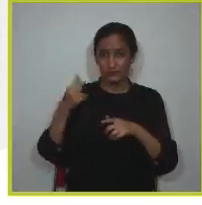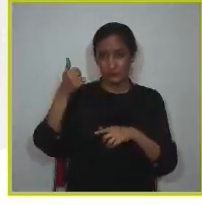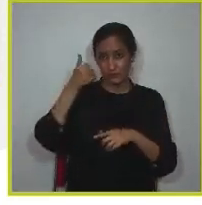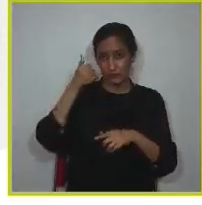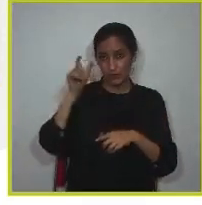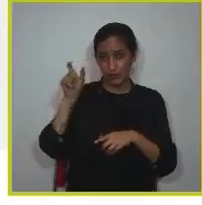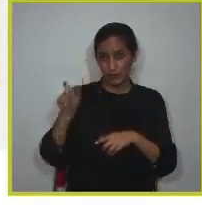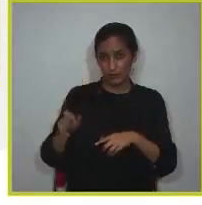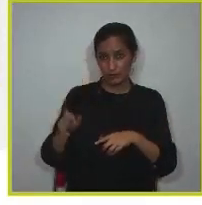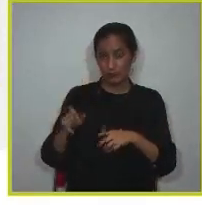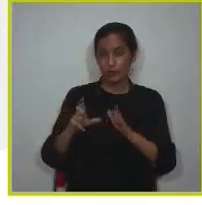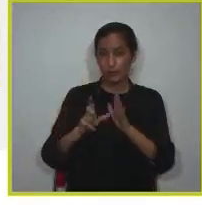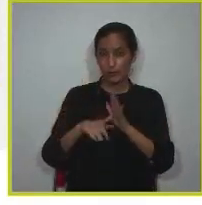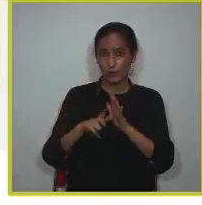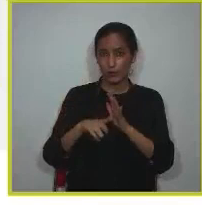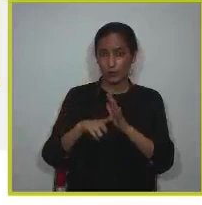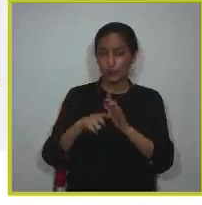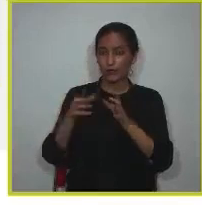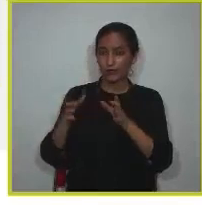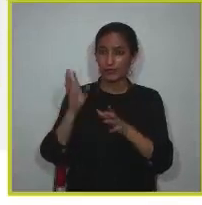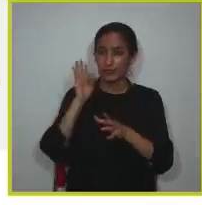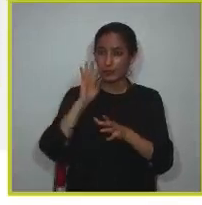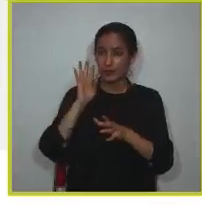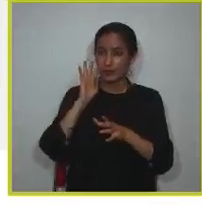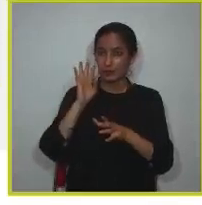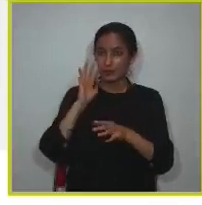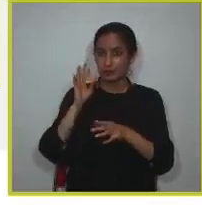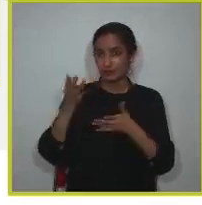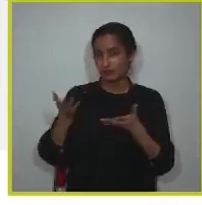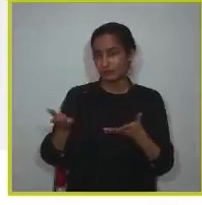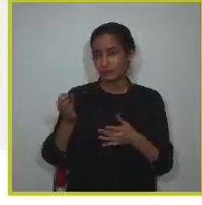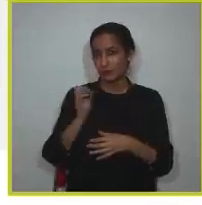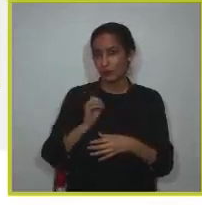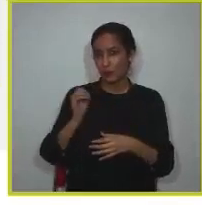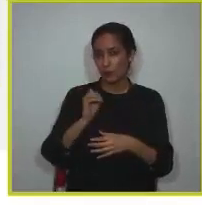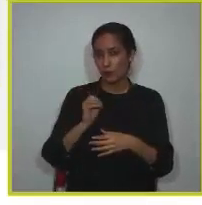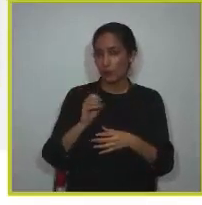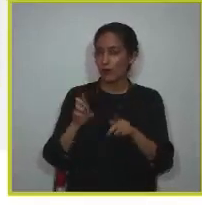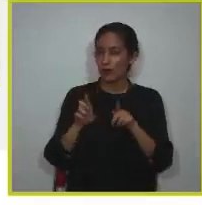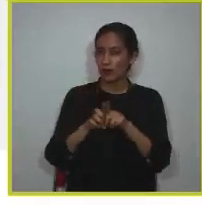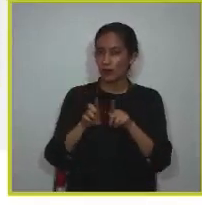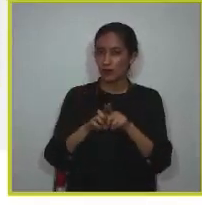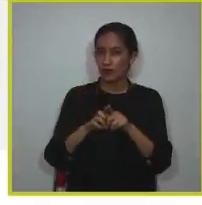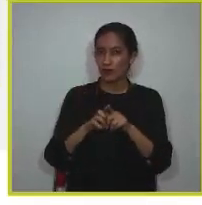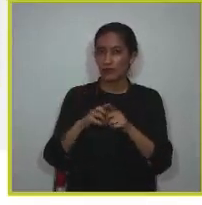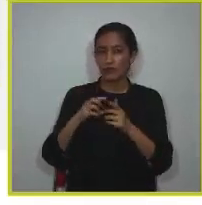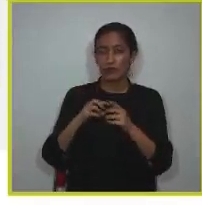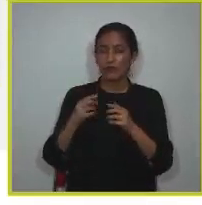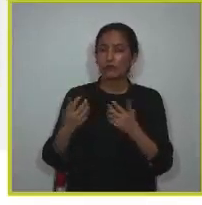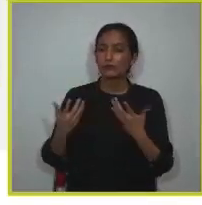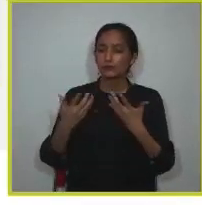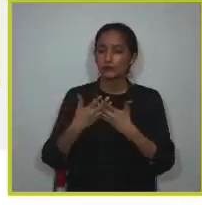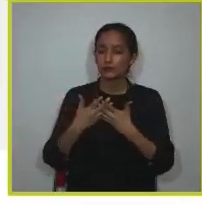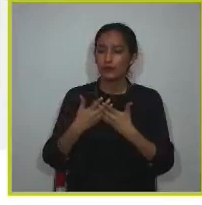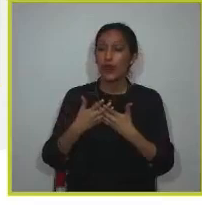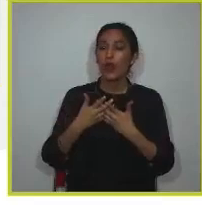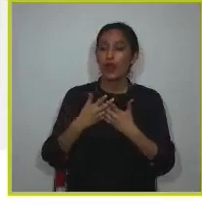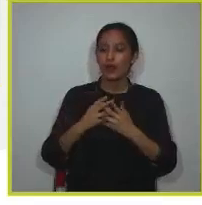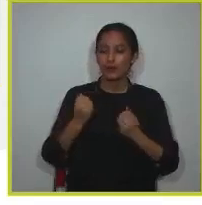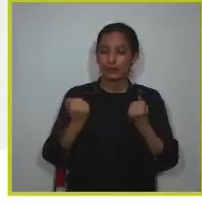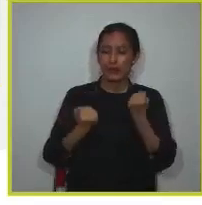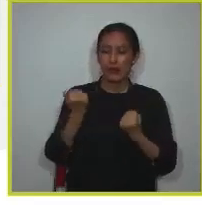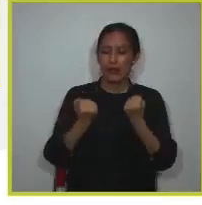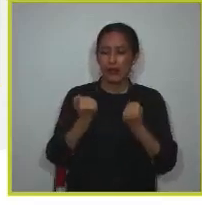del ciudadano pues pueden inmediatamente o de forma programada emprender una acción de